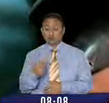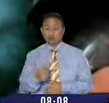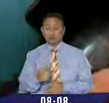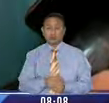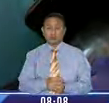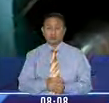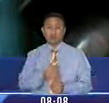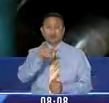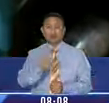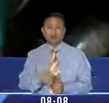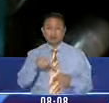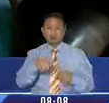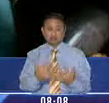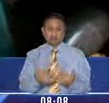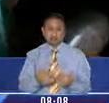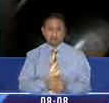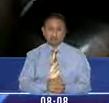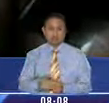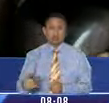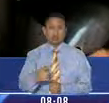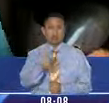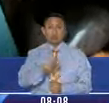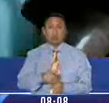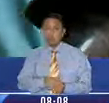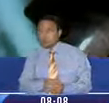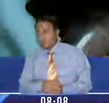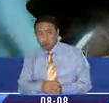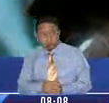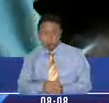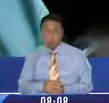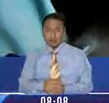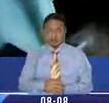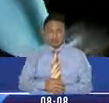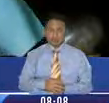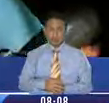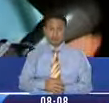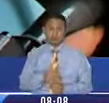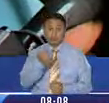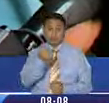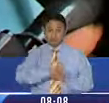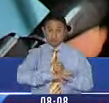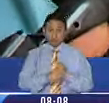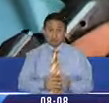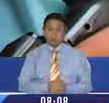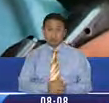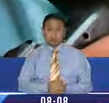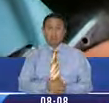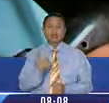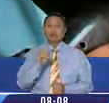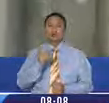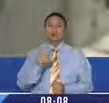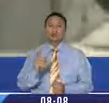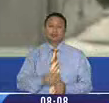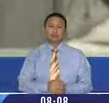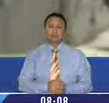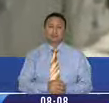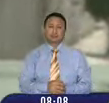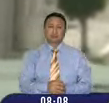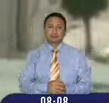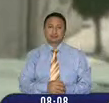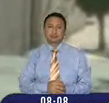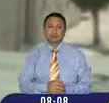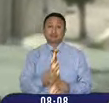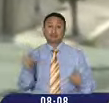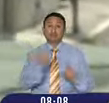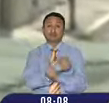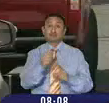que... Hasta decirlo como esos campaneros que están viendo a ver qué pasa. ¿Se llevaron el dinero? No, afortunadamente no. La violencia